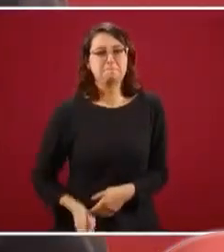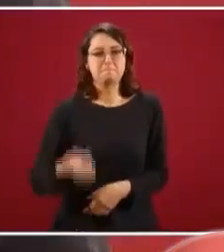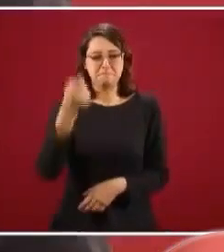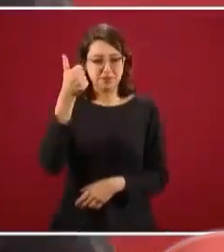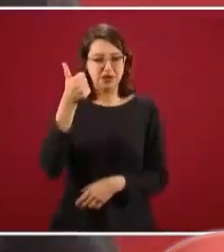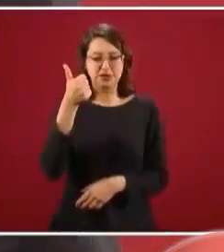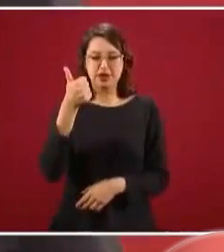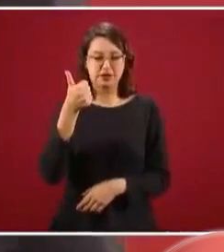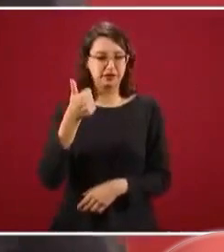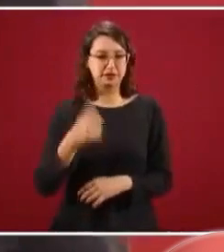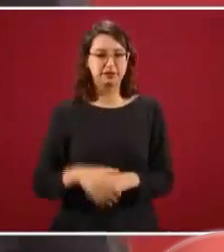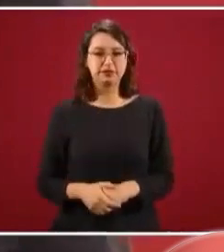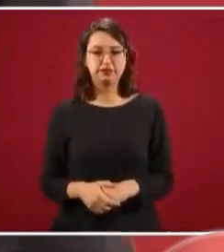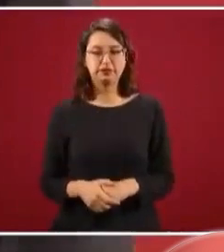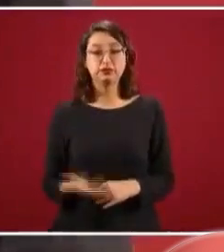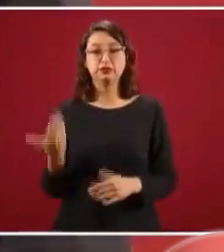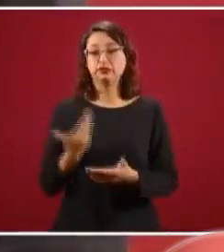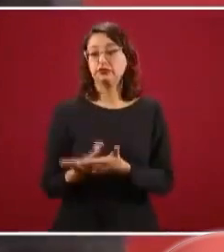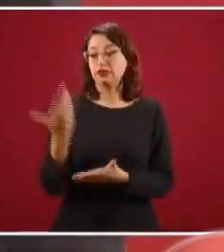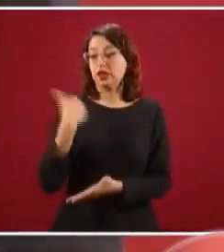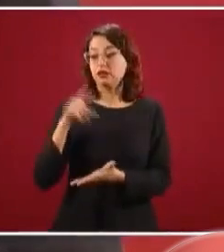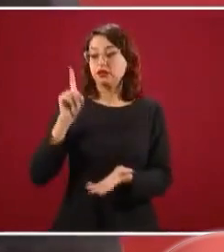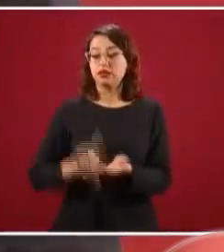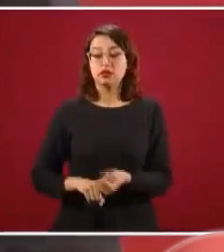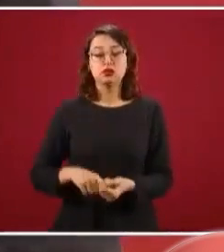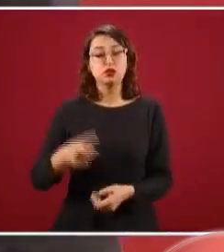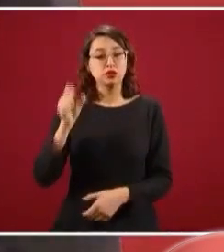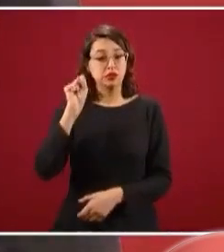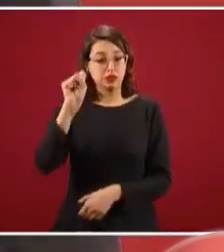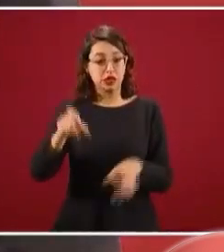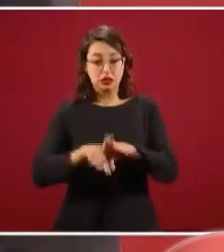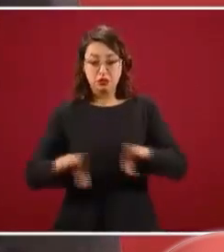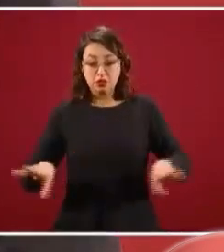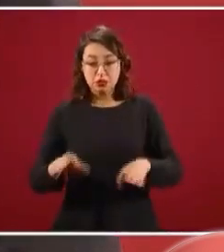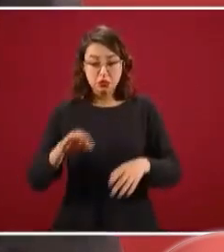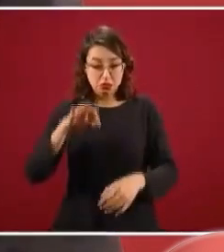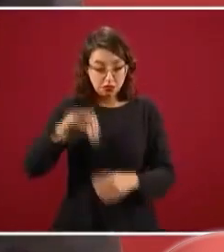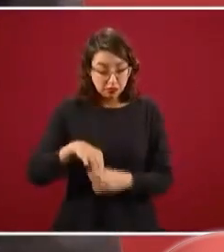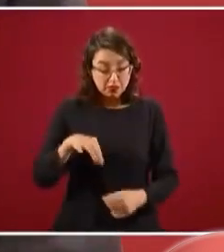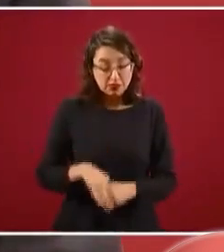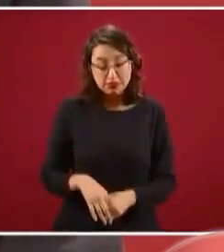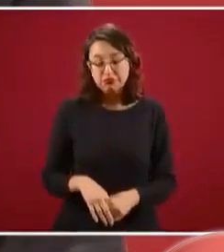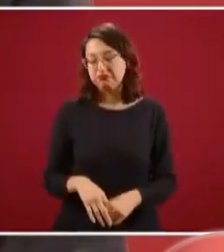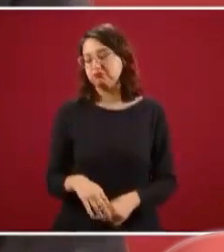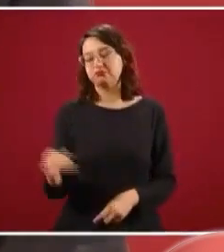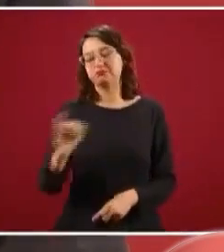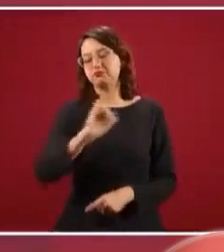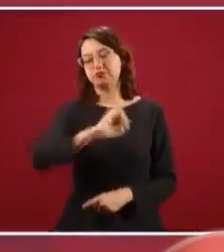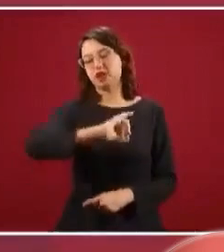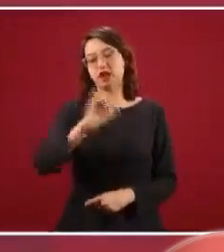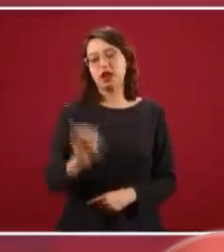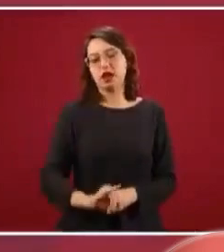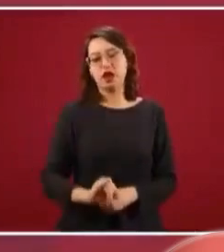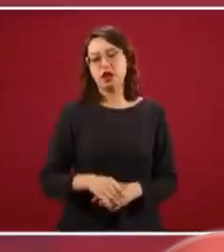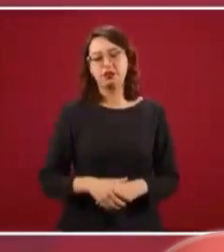Nunca ha habido democracia sindical. Muy